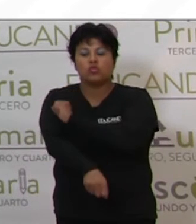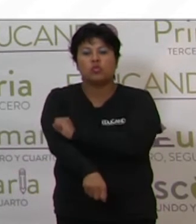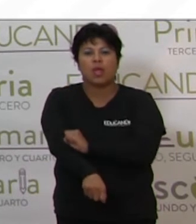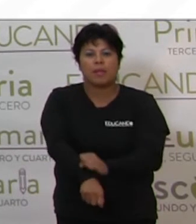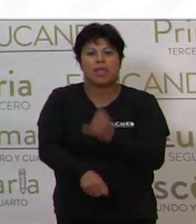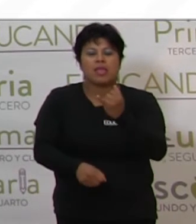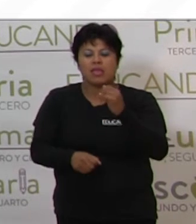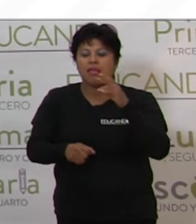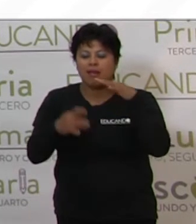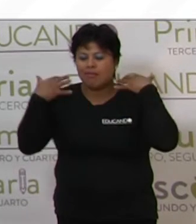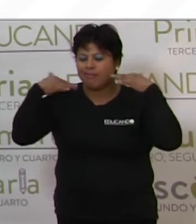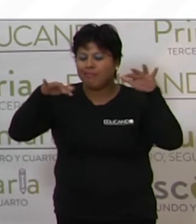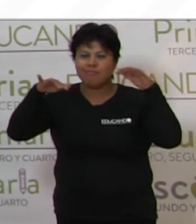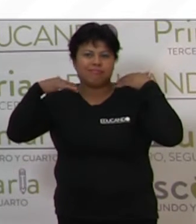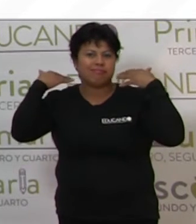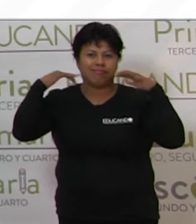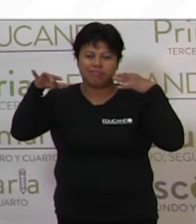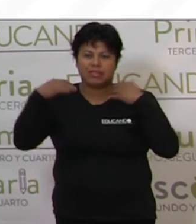y agitadamente.